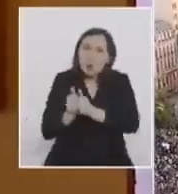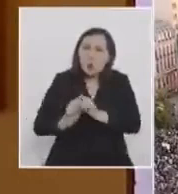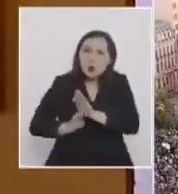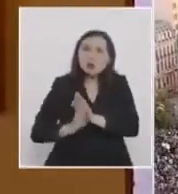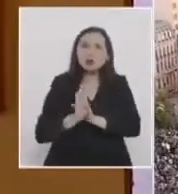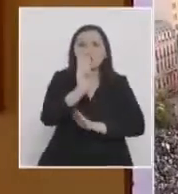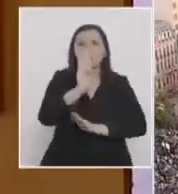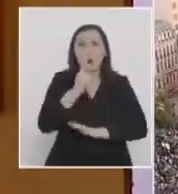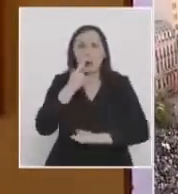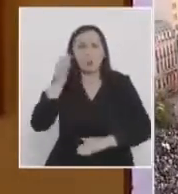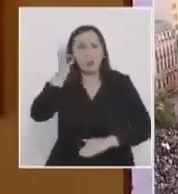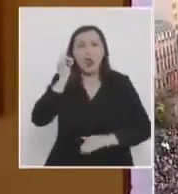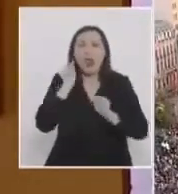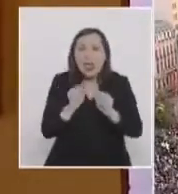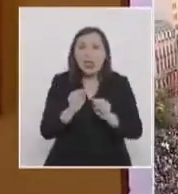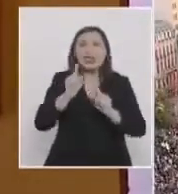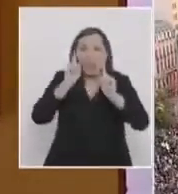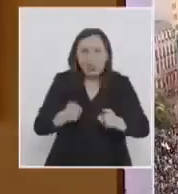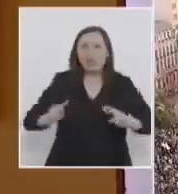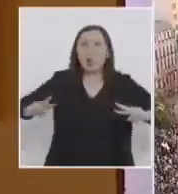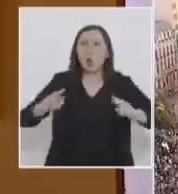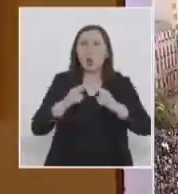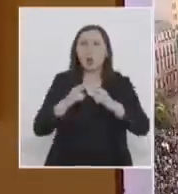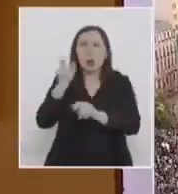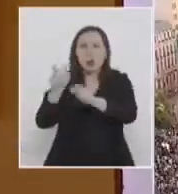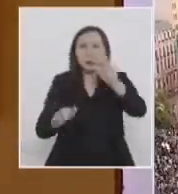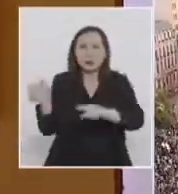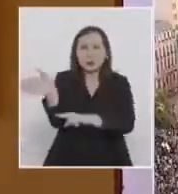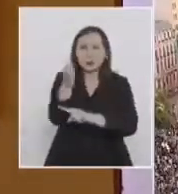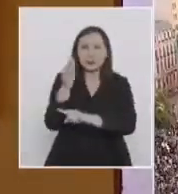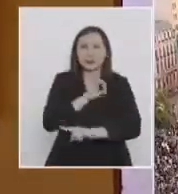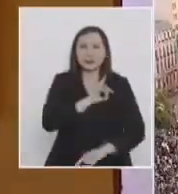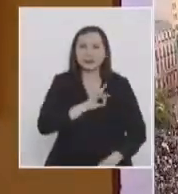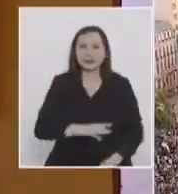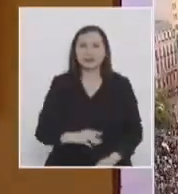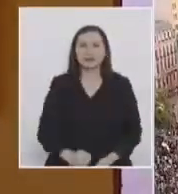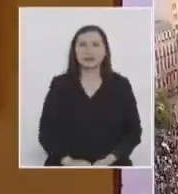y juntas. Eso es lo que tenemos que construir, compatriotas.